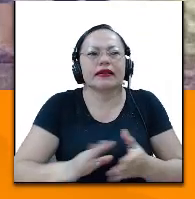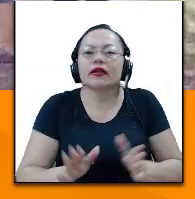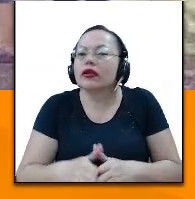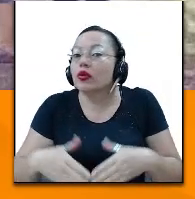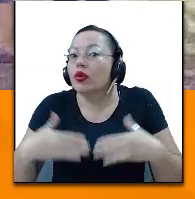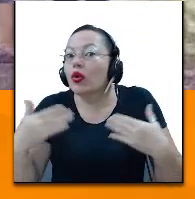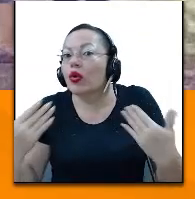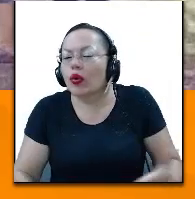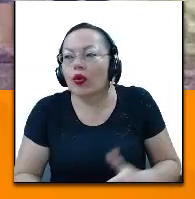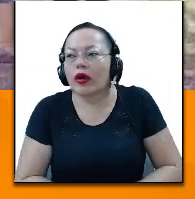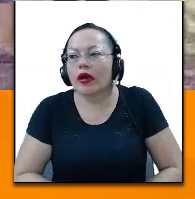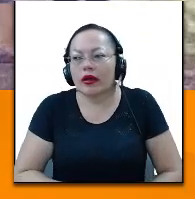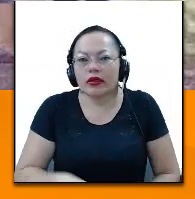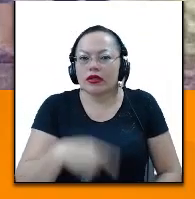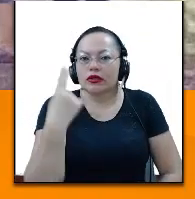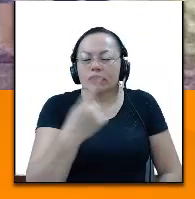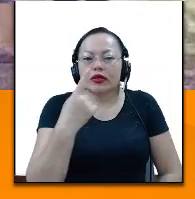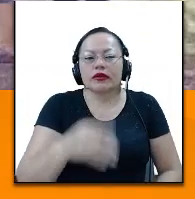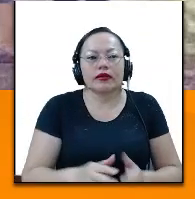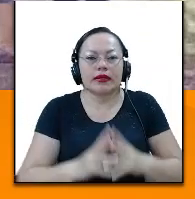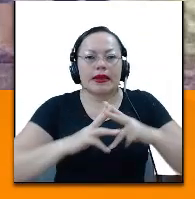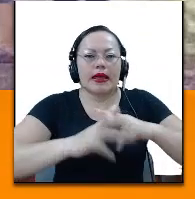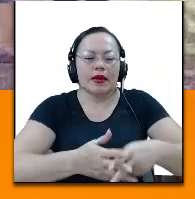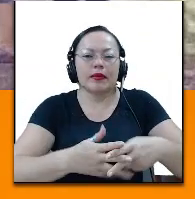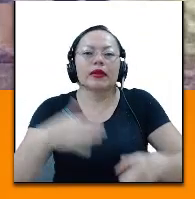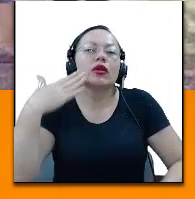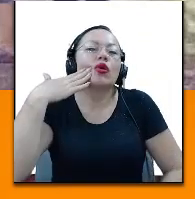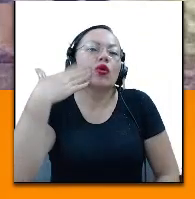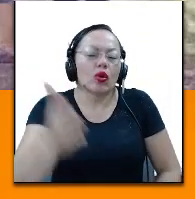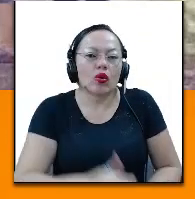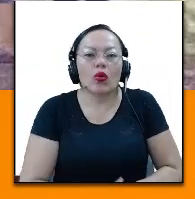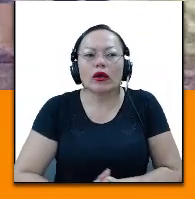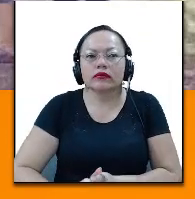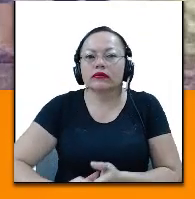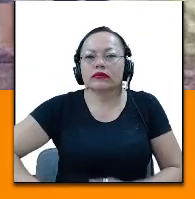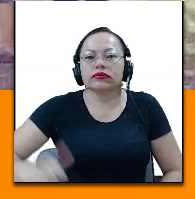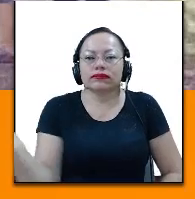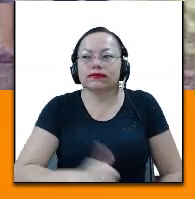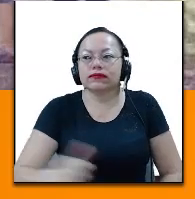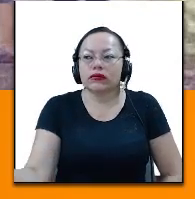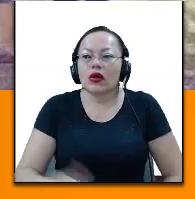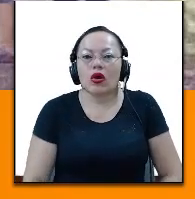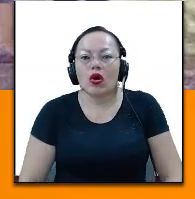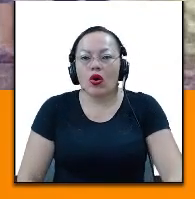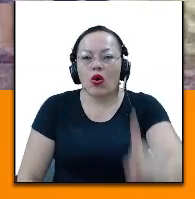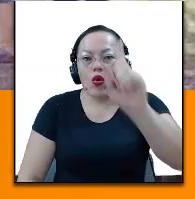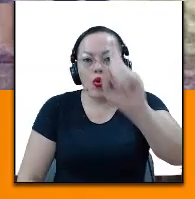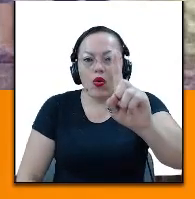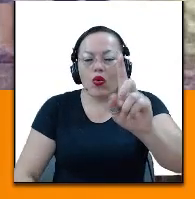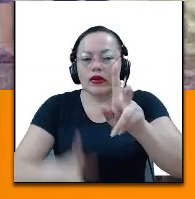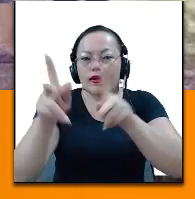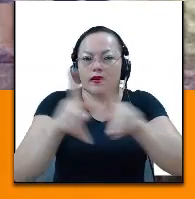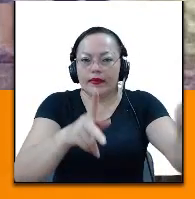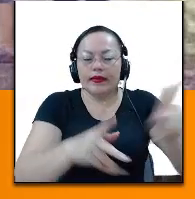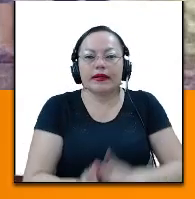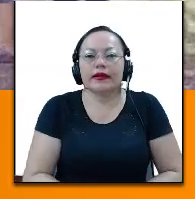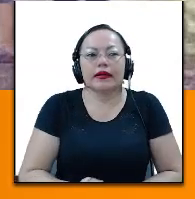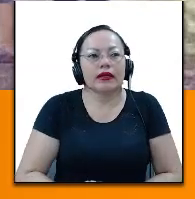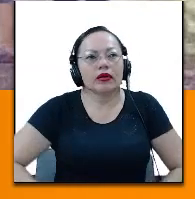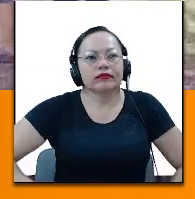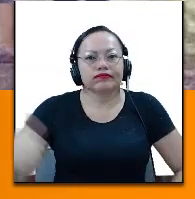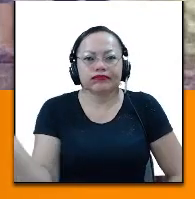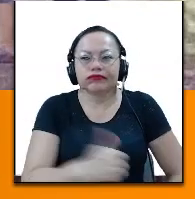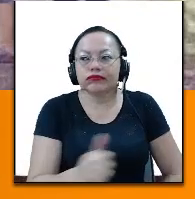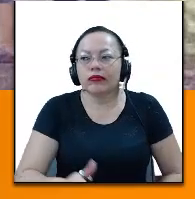cual únicamente podrá ser prestado para el transporte de un ciudadano por